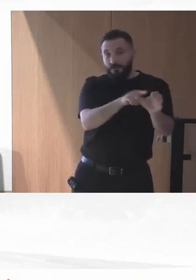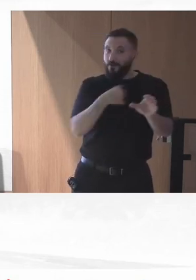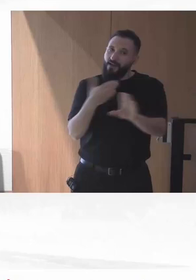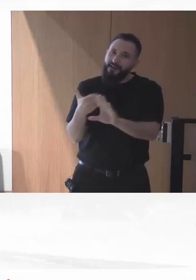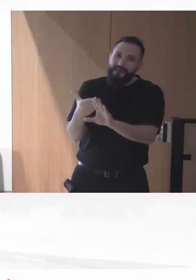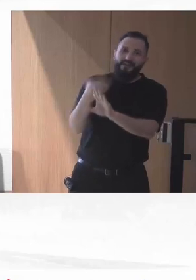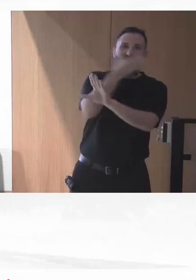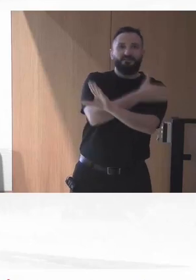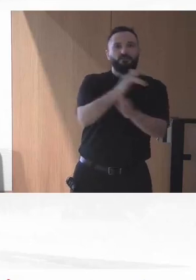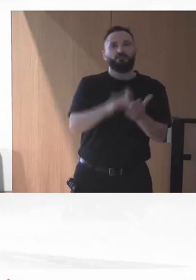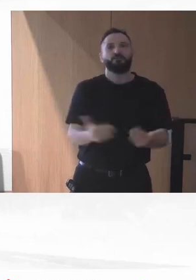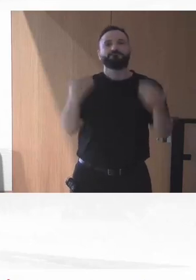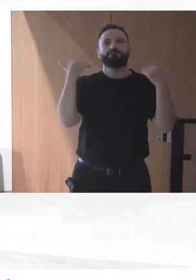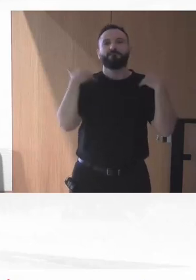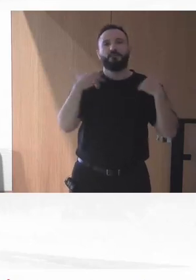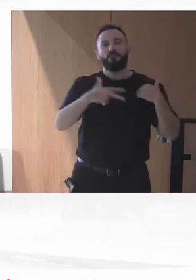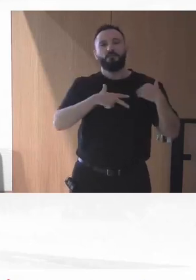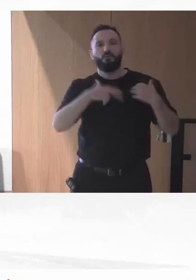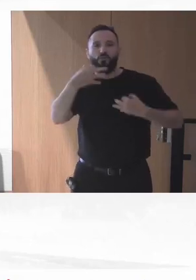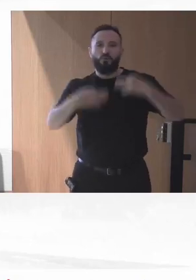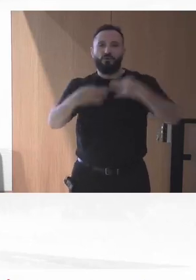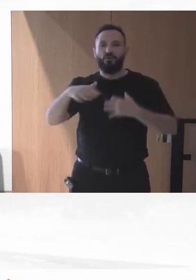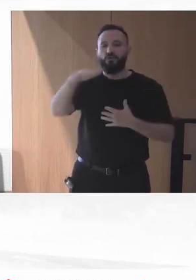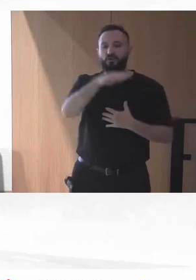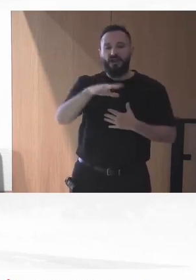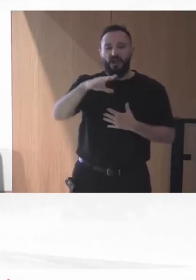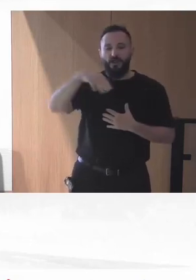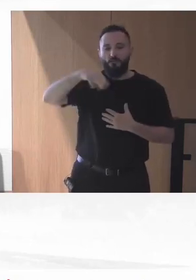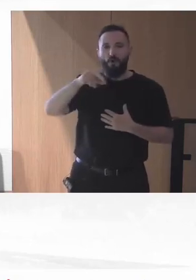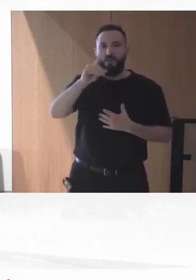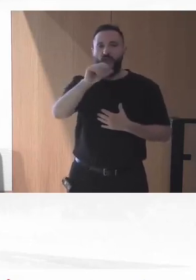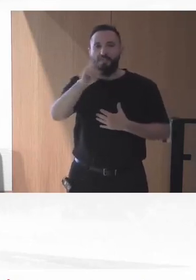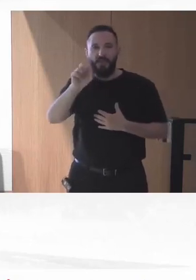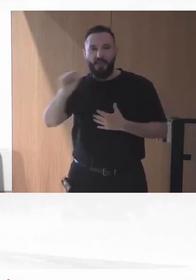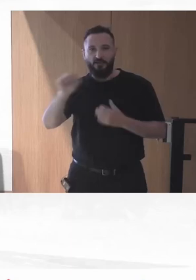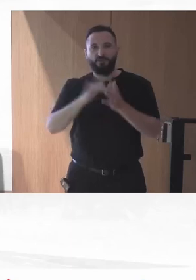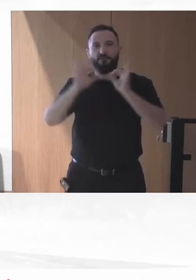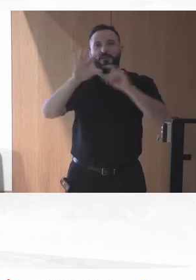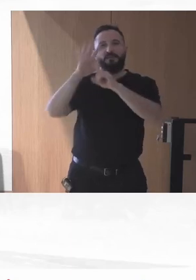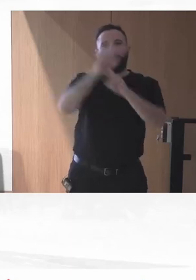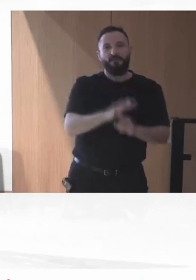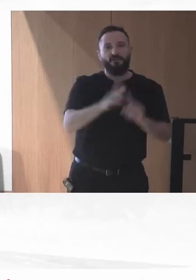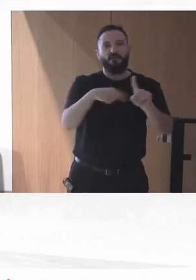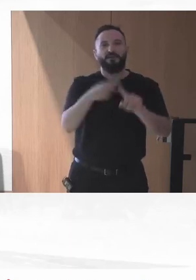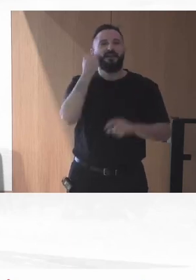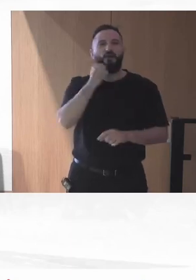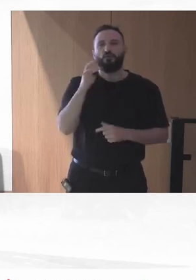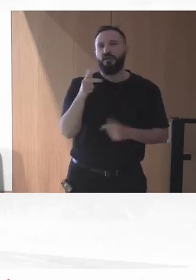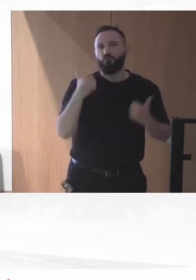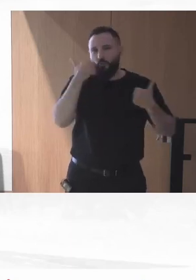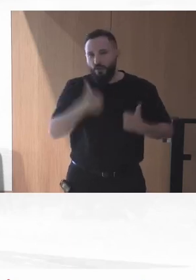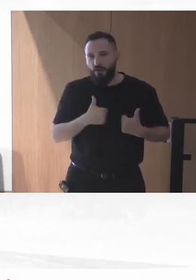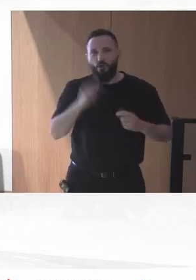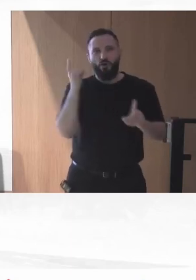hacía litigios de derechos humanos en Moldavia sobre discriminación y sobre abuso de derechos humanos contra personas